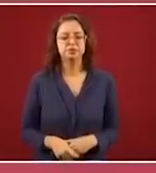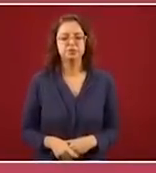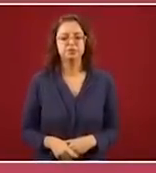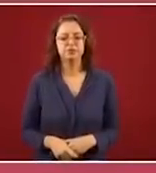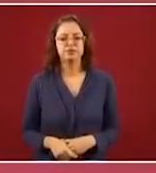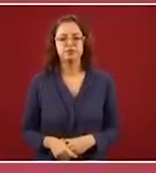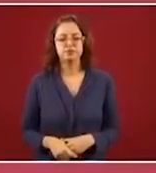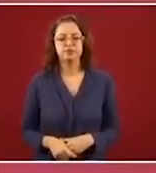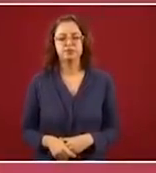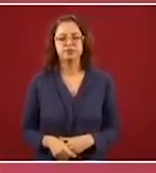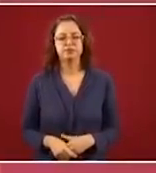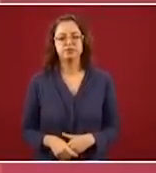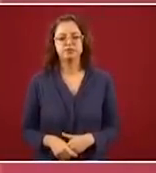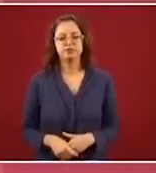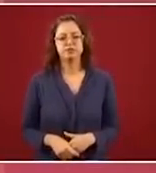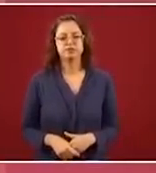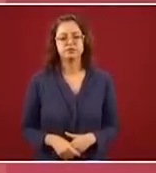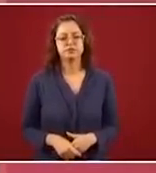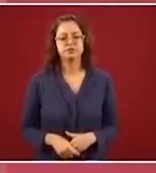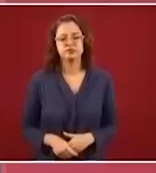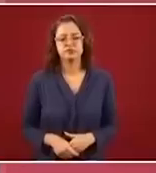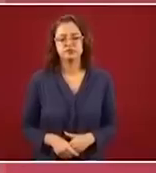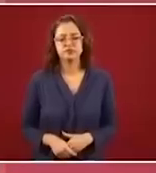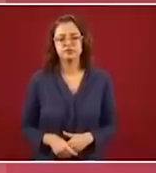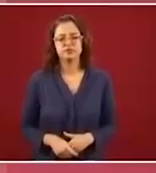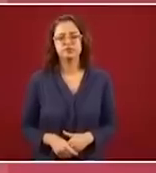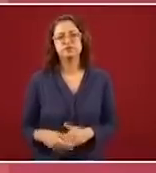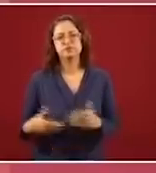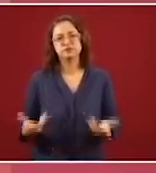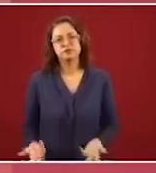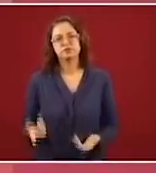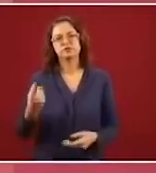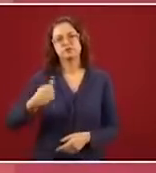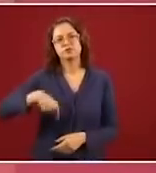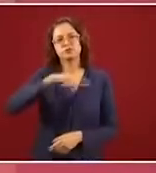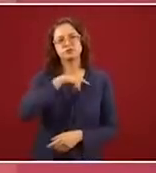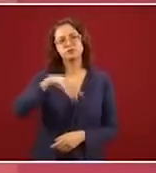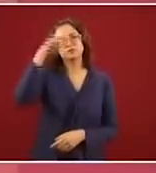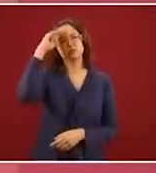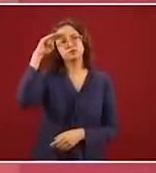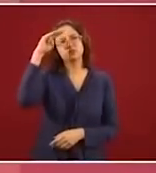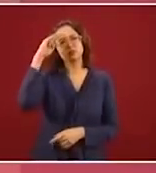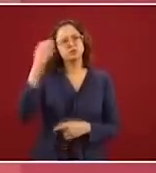Tenemos un estimado de los equipos que podríamos tener